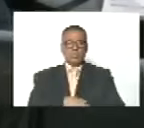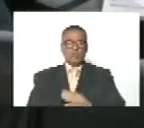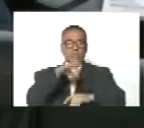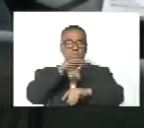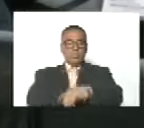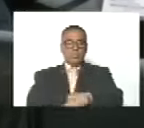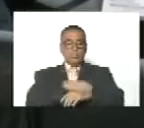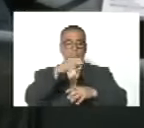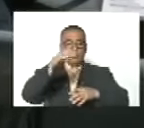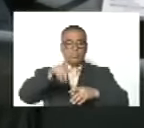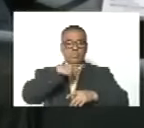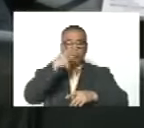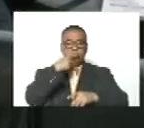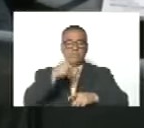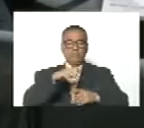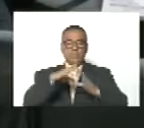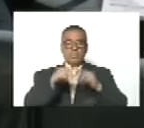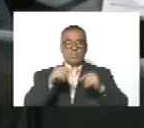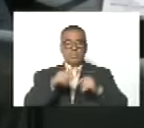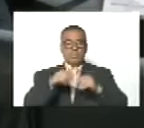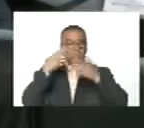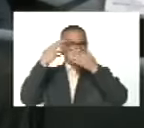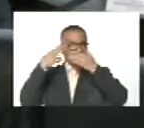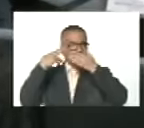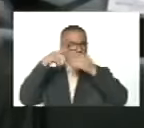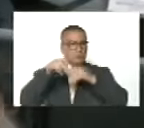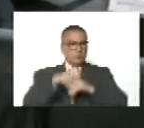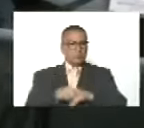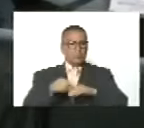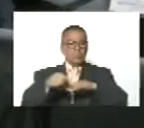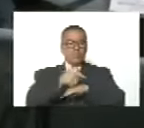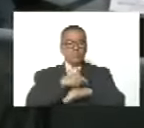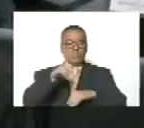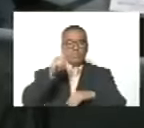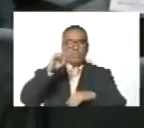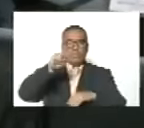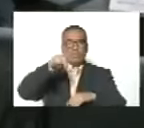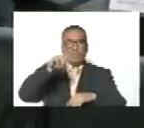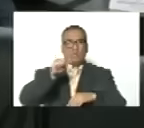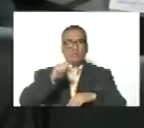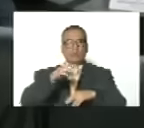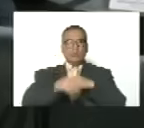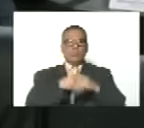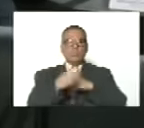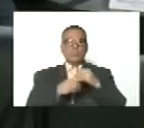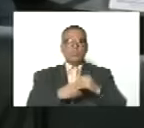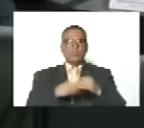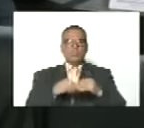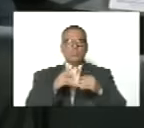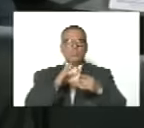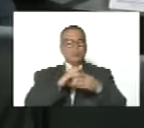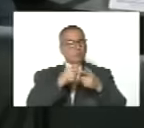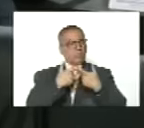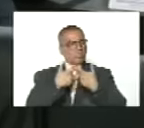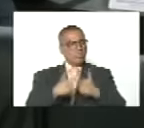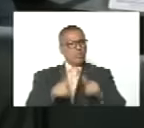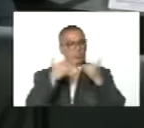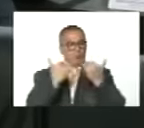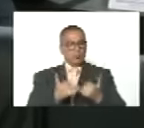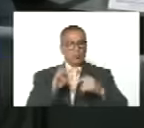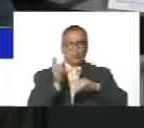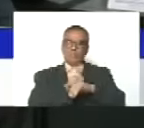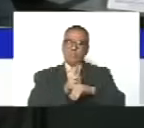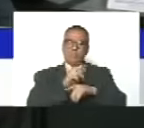presos políticos, los rehenes del Estado de Palestina, sean excarcelados inmediatamente, el